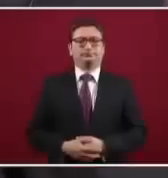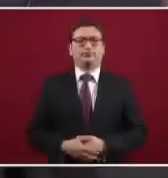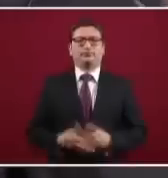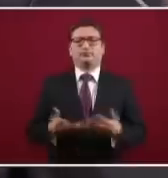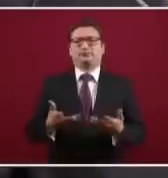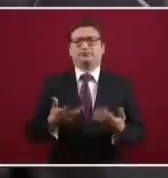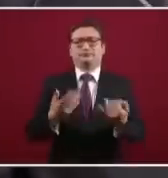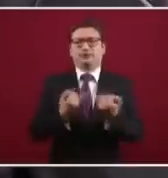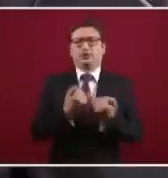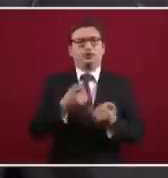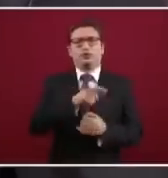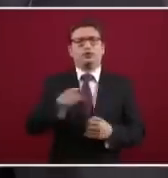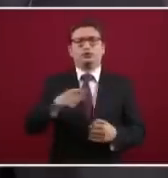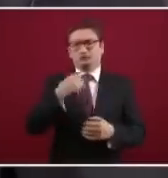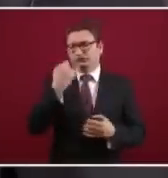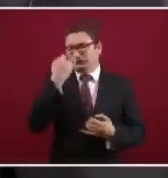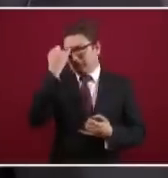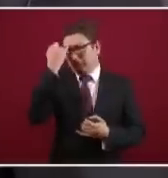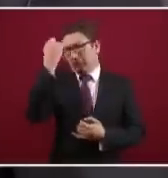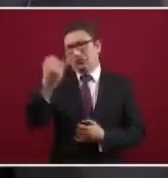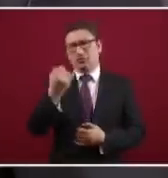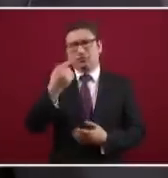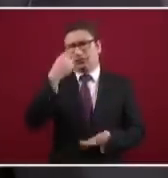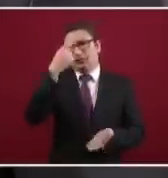imagínense que en todo este periodo